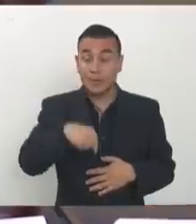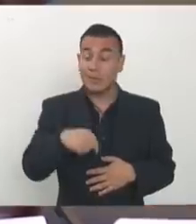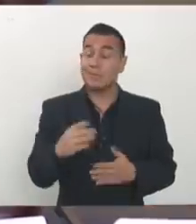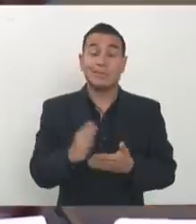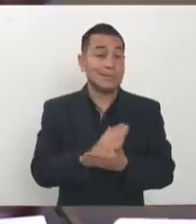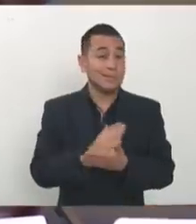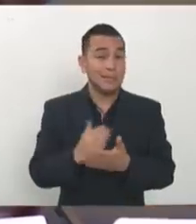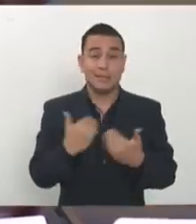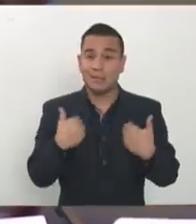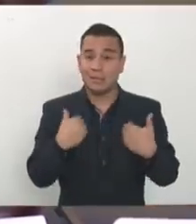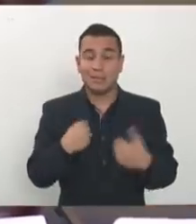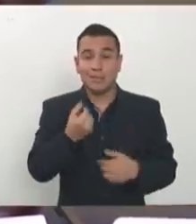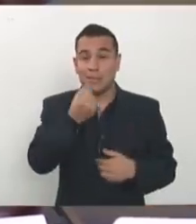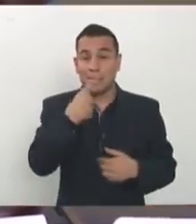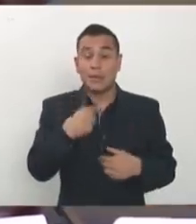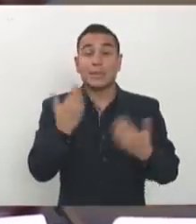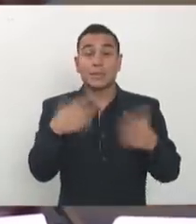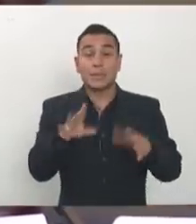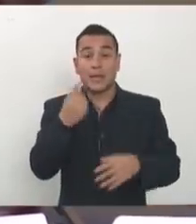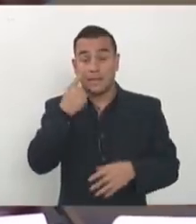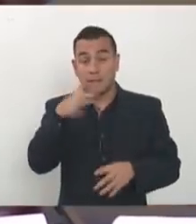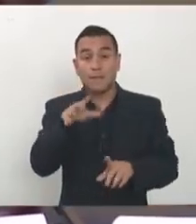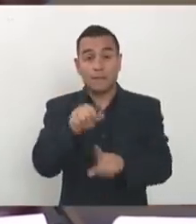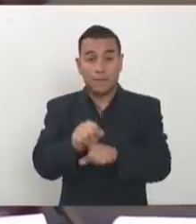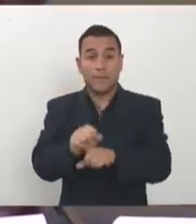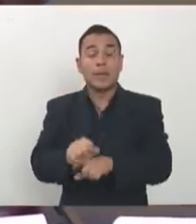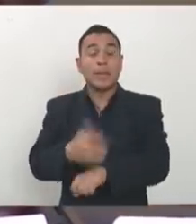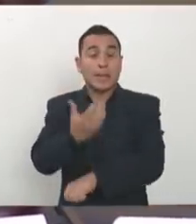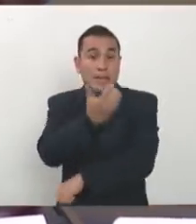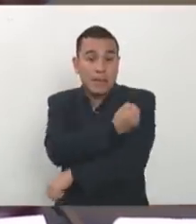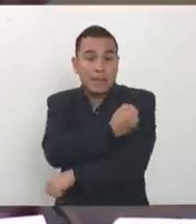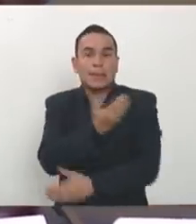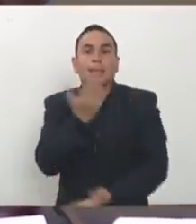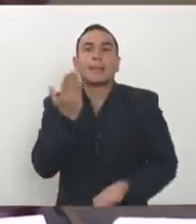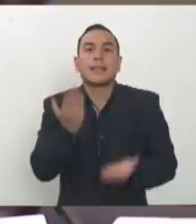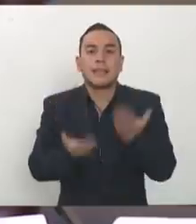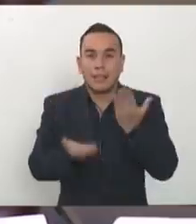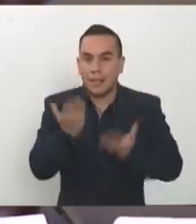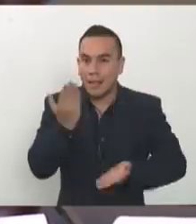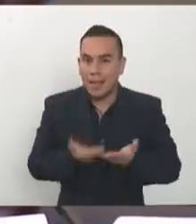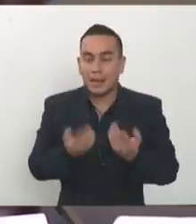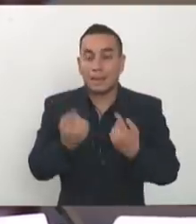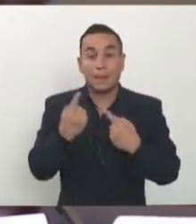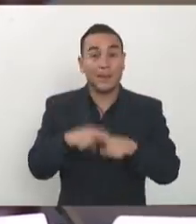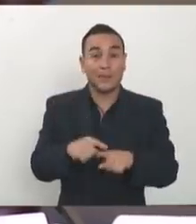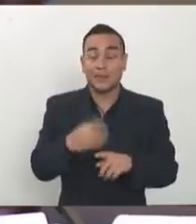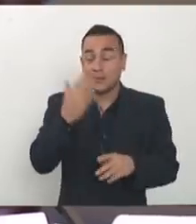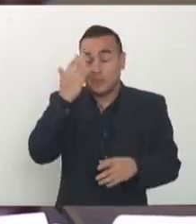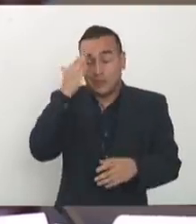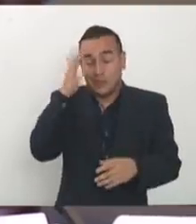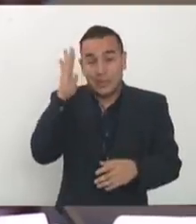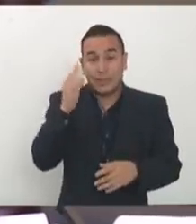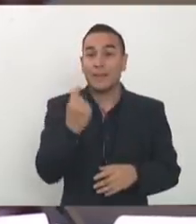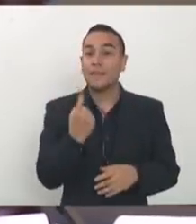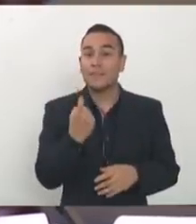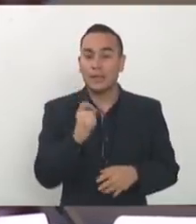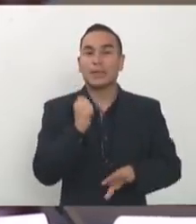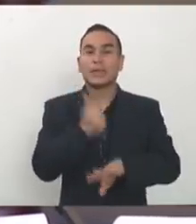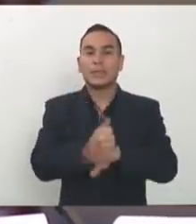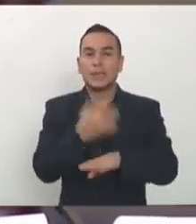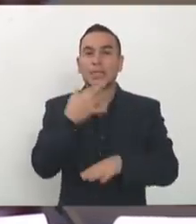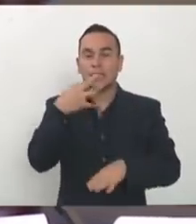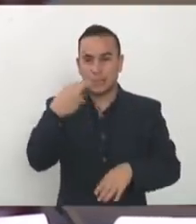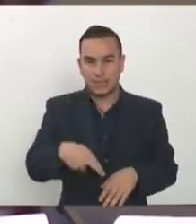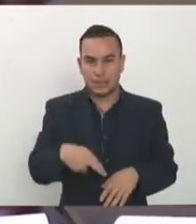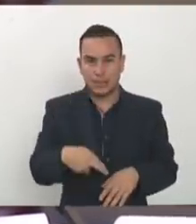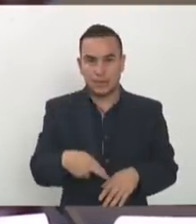para la enfermedad y se cayó noticia de que hay una cura ojalá esa cura fuera de que sea así pero lo que sea si no